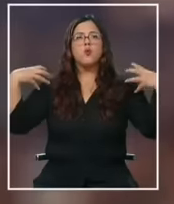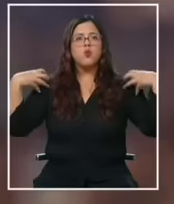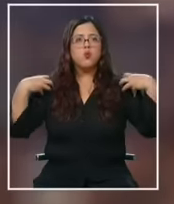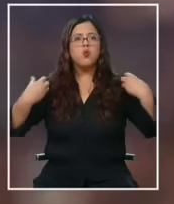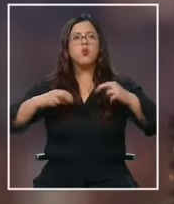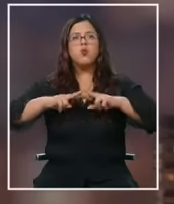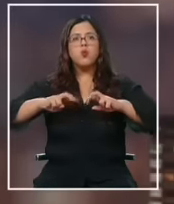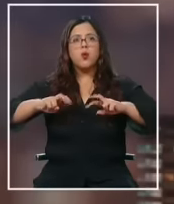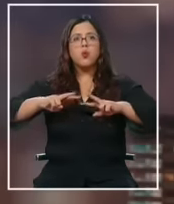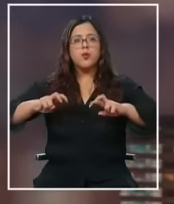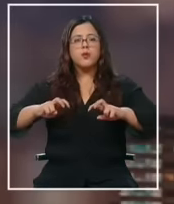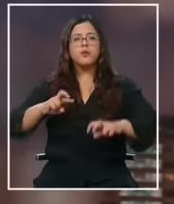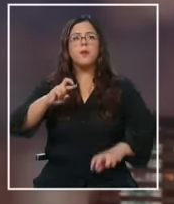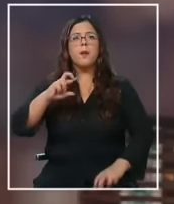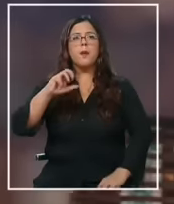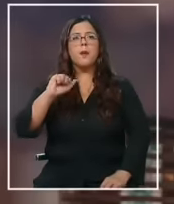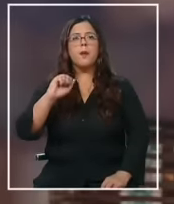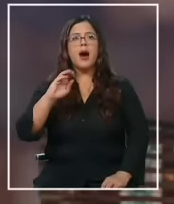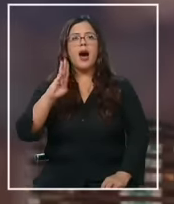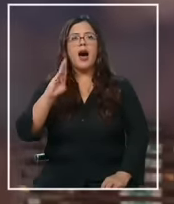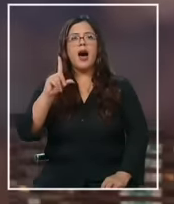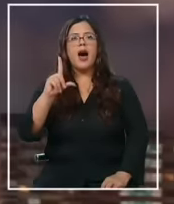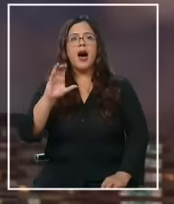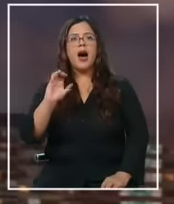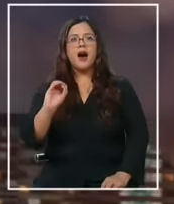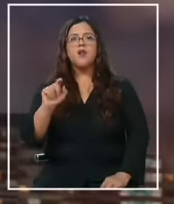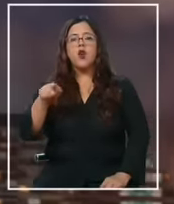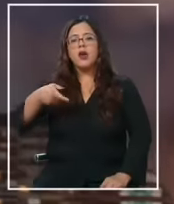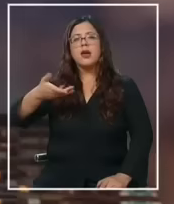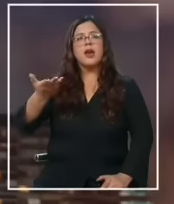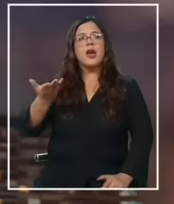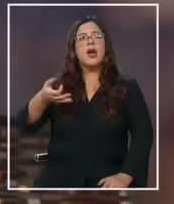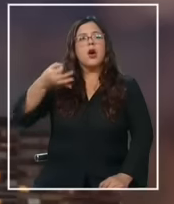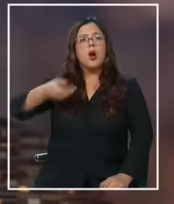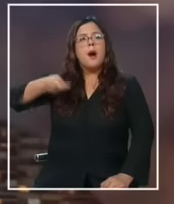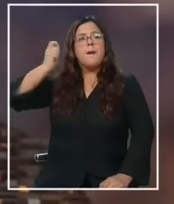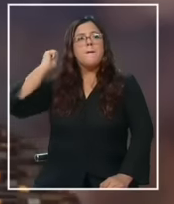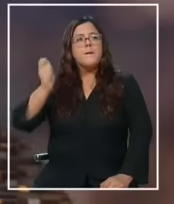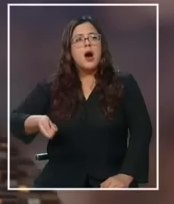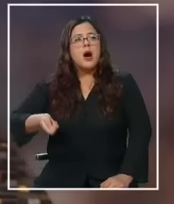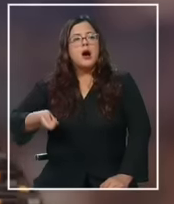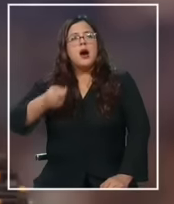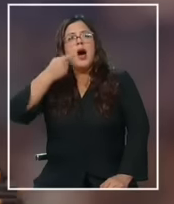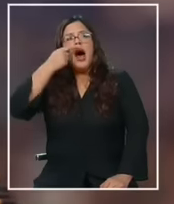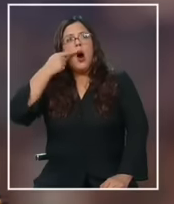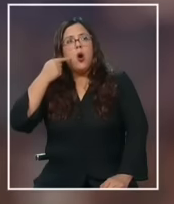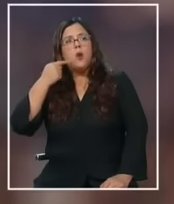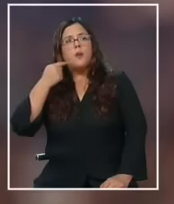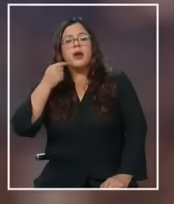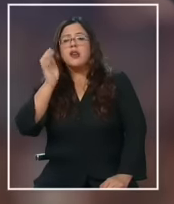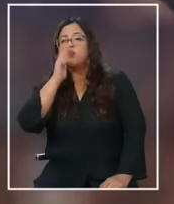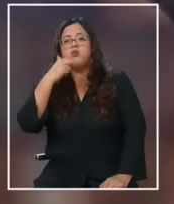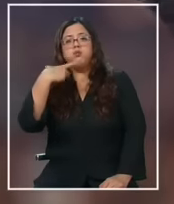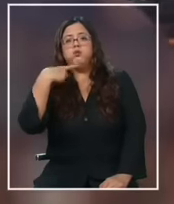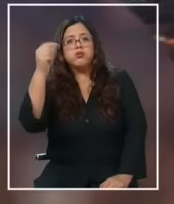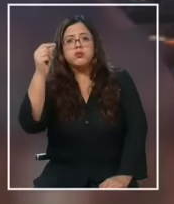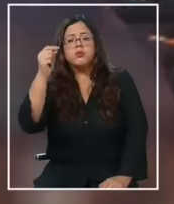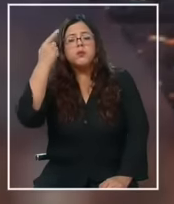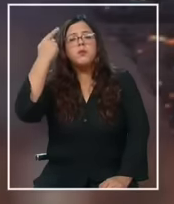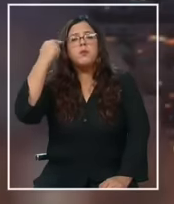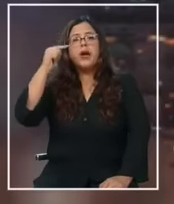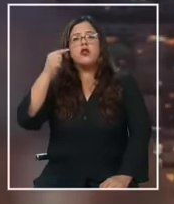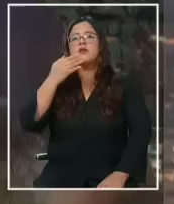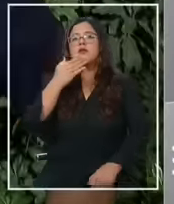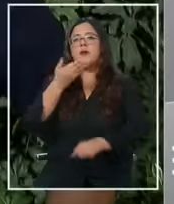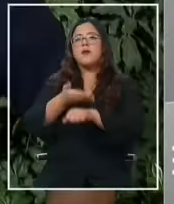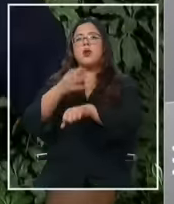la investigación, Pablo Sabaj, quien además formalizó en ausencia a este hombre y solicitó su detención previa.